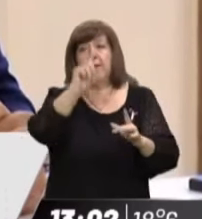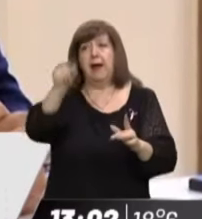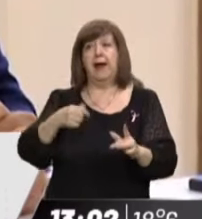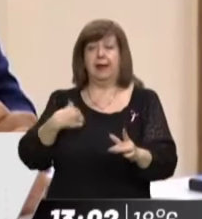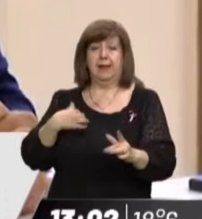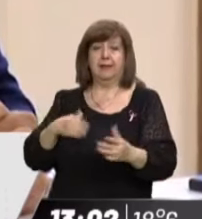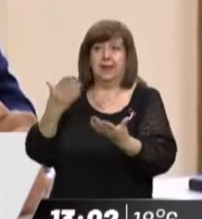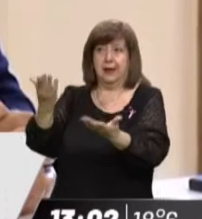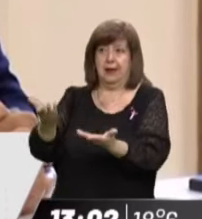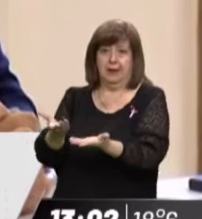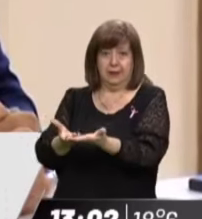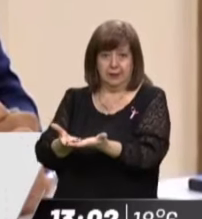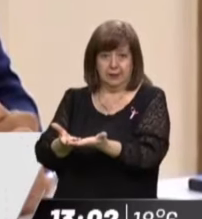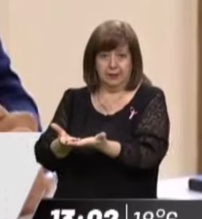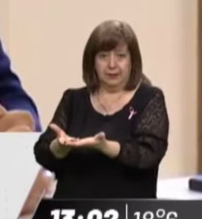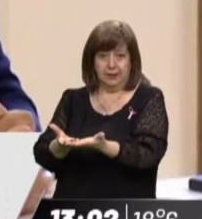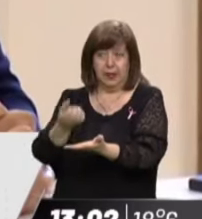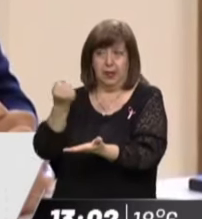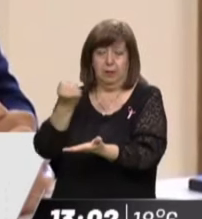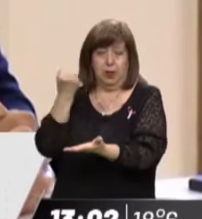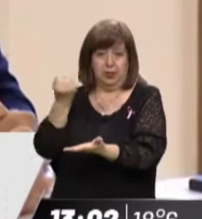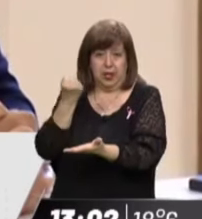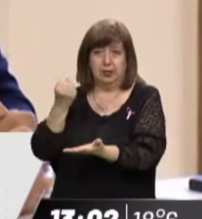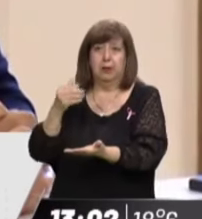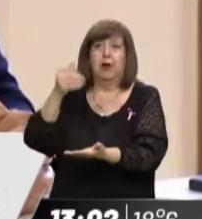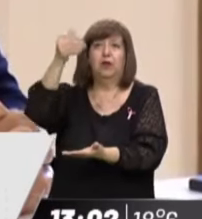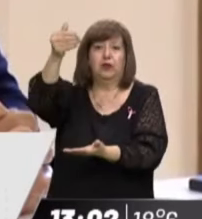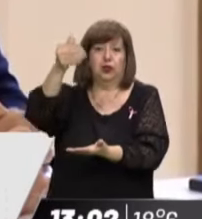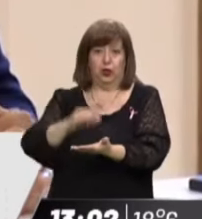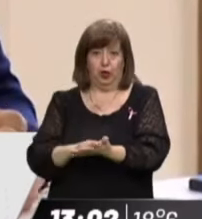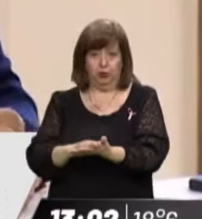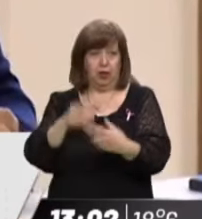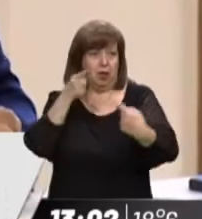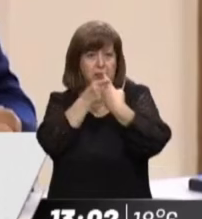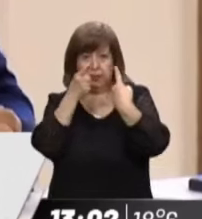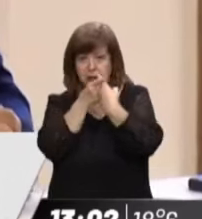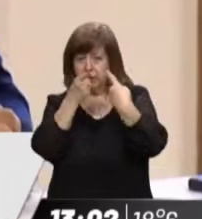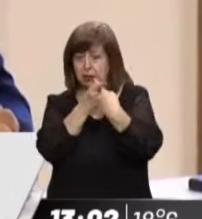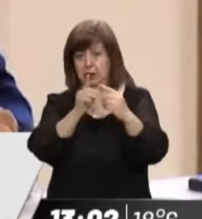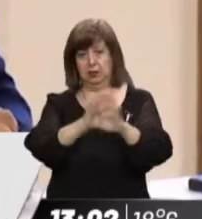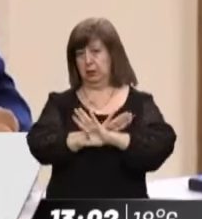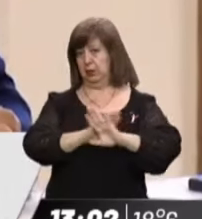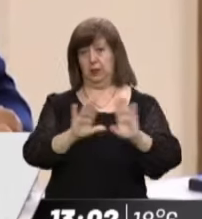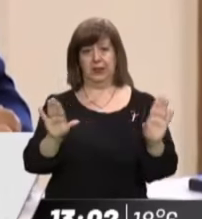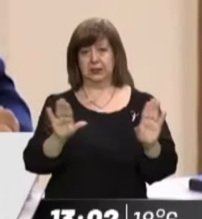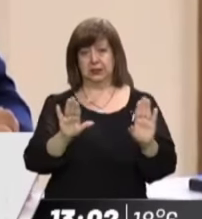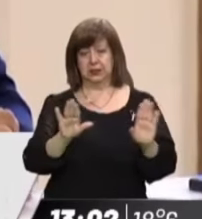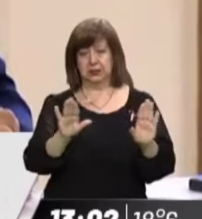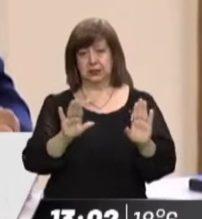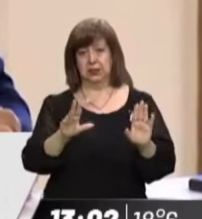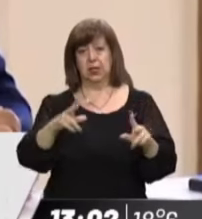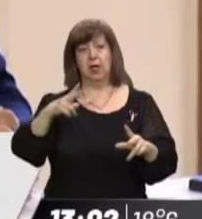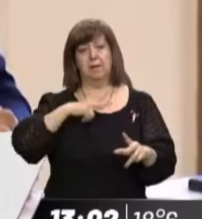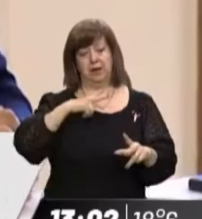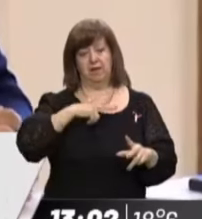porque está en juego algo muy importante para el futuro. Así que fue en el ámbito